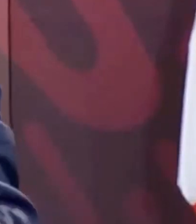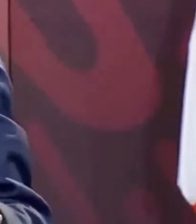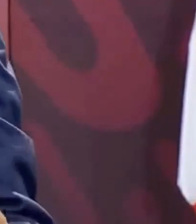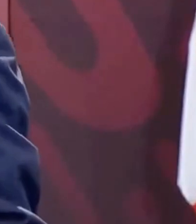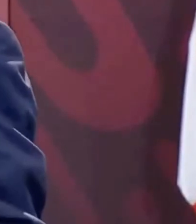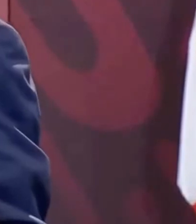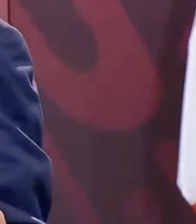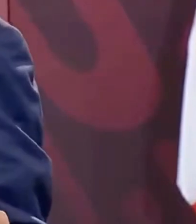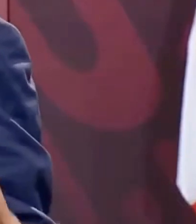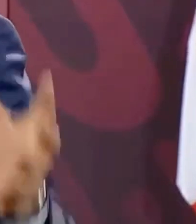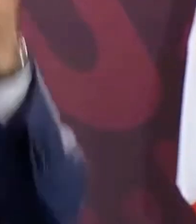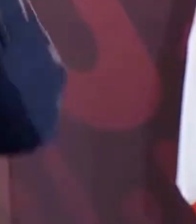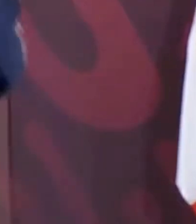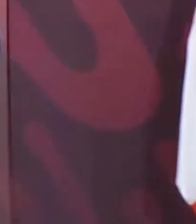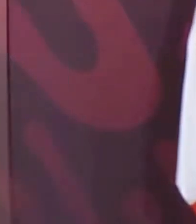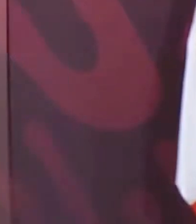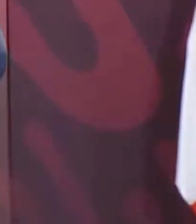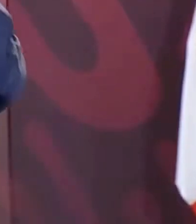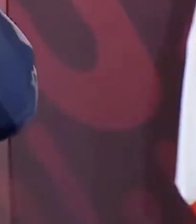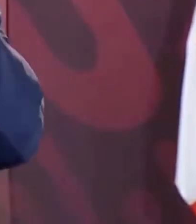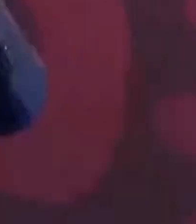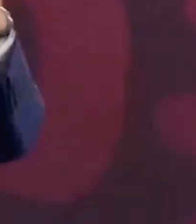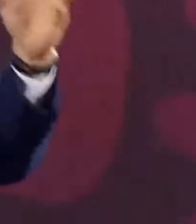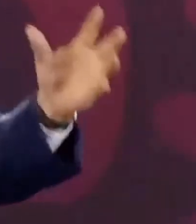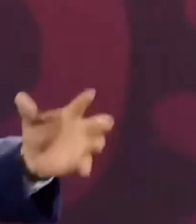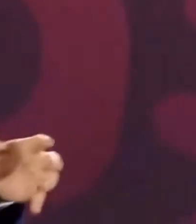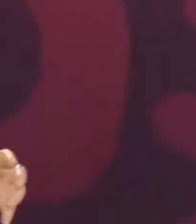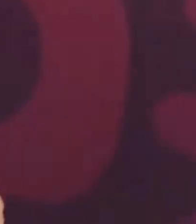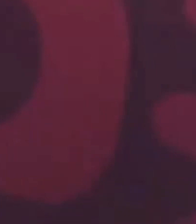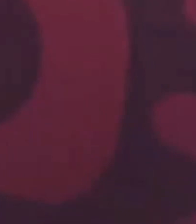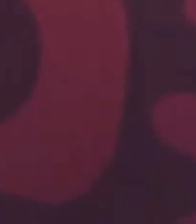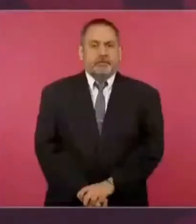entre poder económico y poder político,